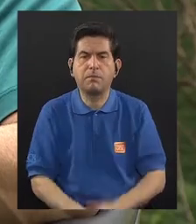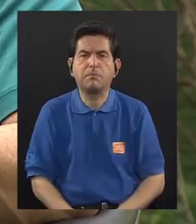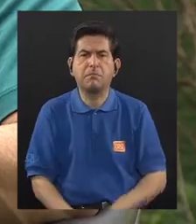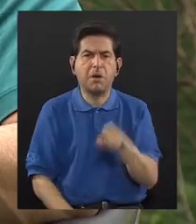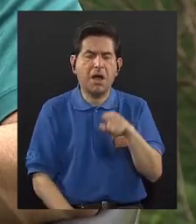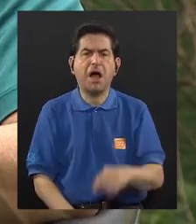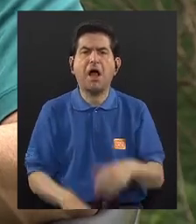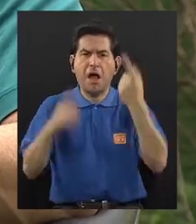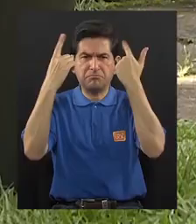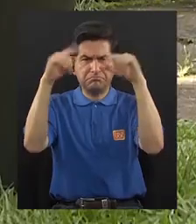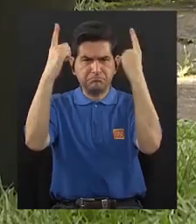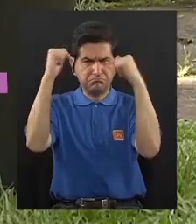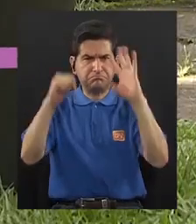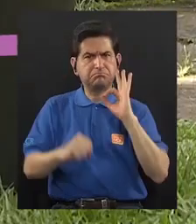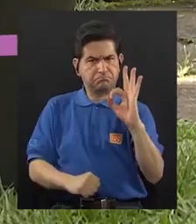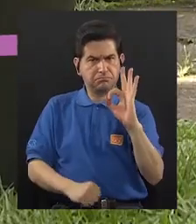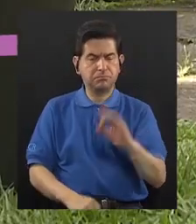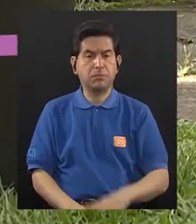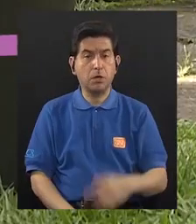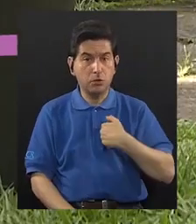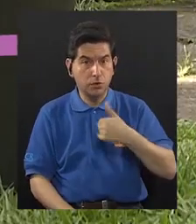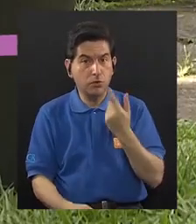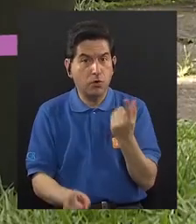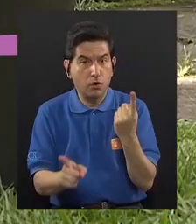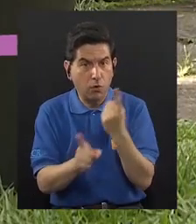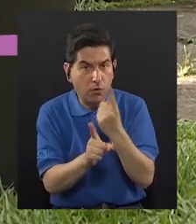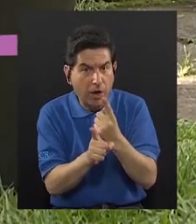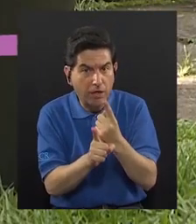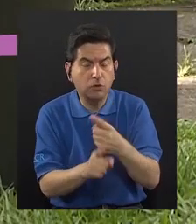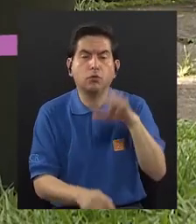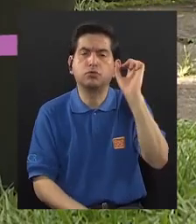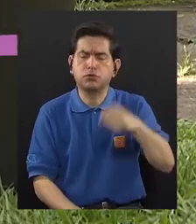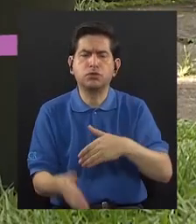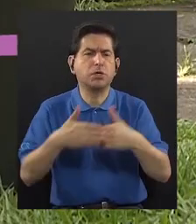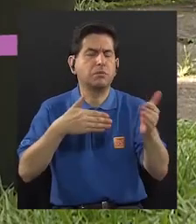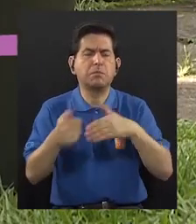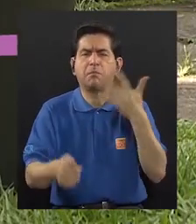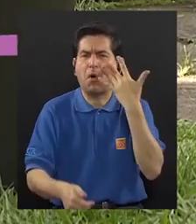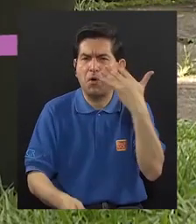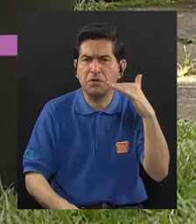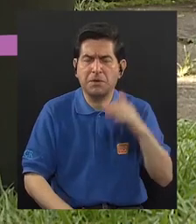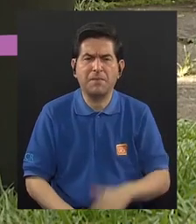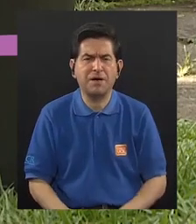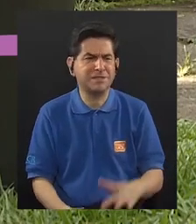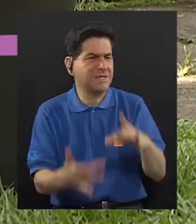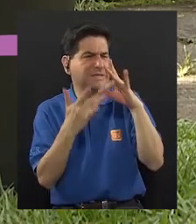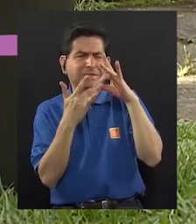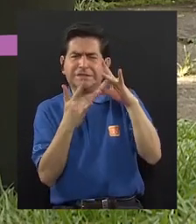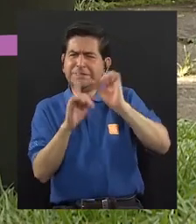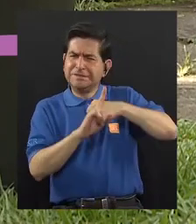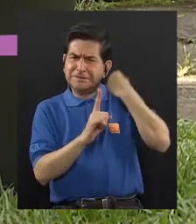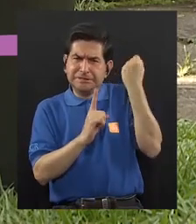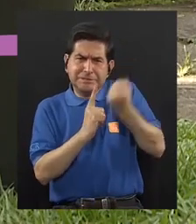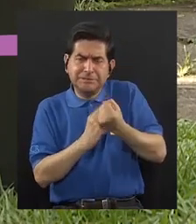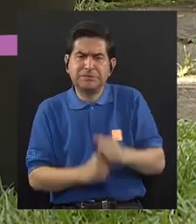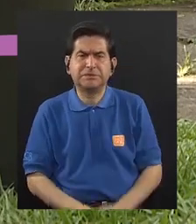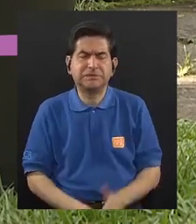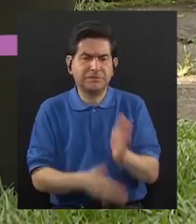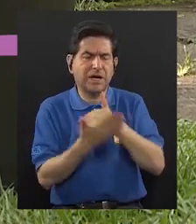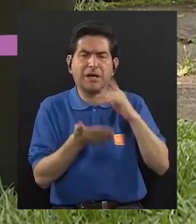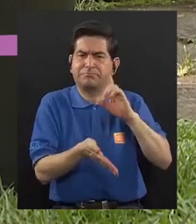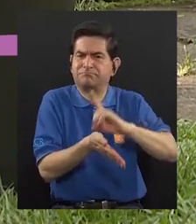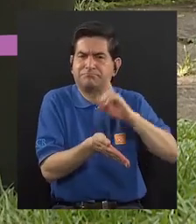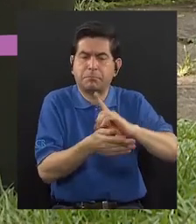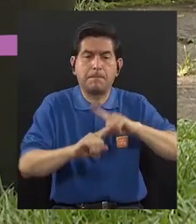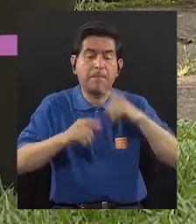tiene bastante claro y además es una es una cuestión que a pesar de que pareciera como muy especializado por la